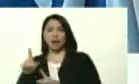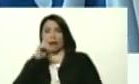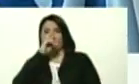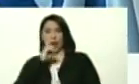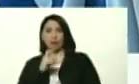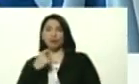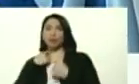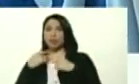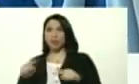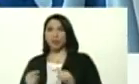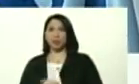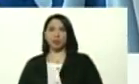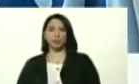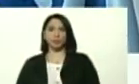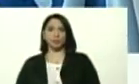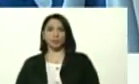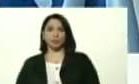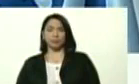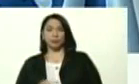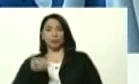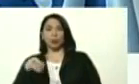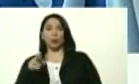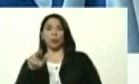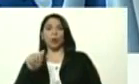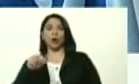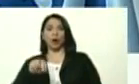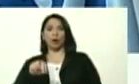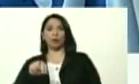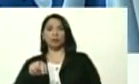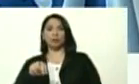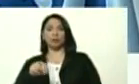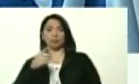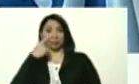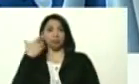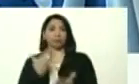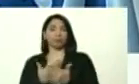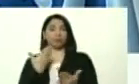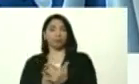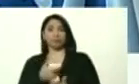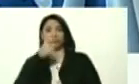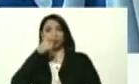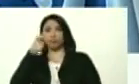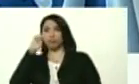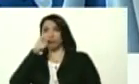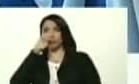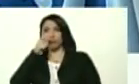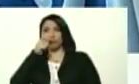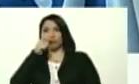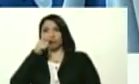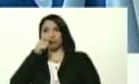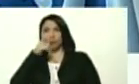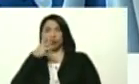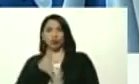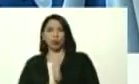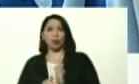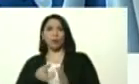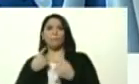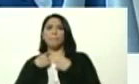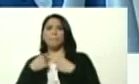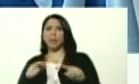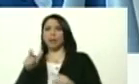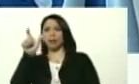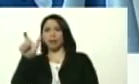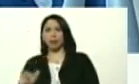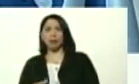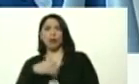Juan Pablo Romero, en este caso, ha sido testigo presencial de la desaparición